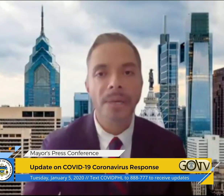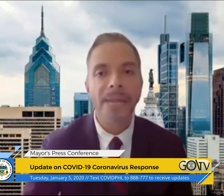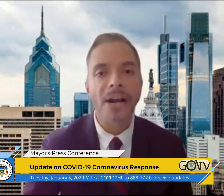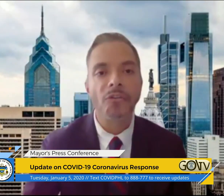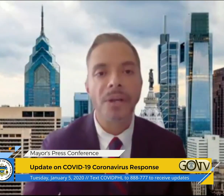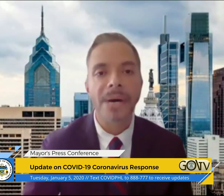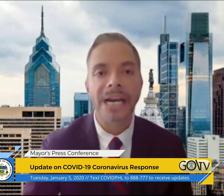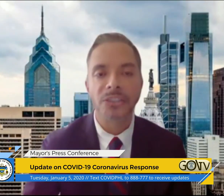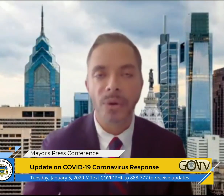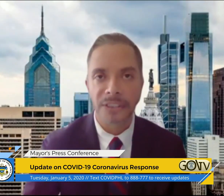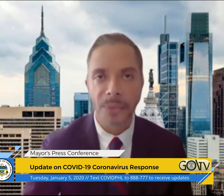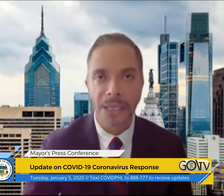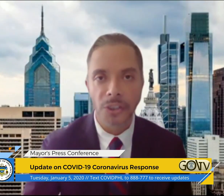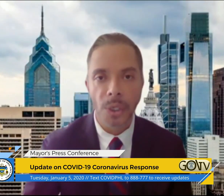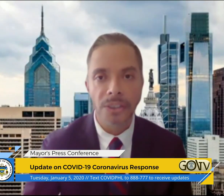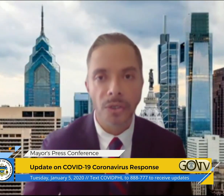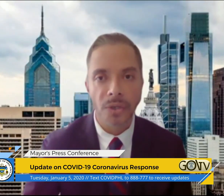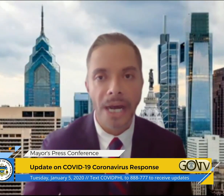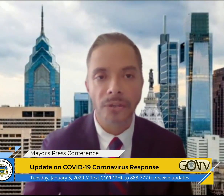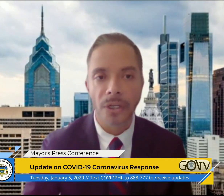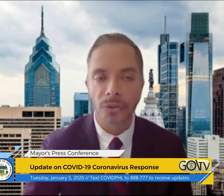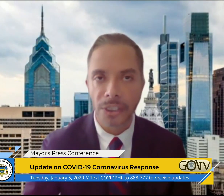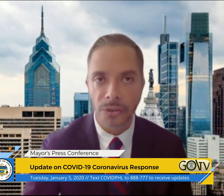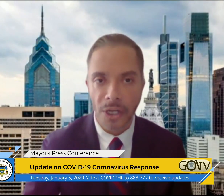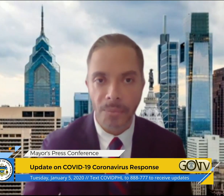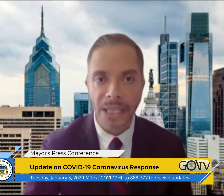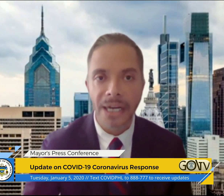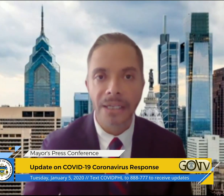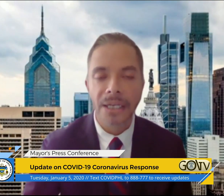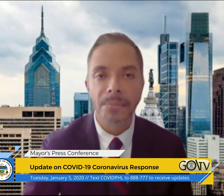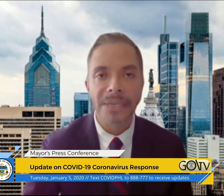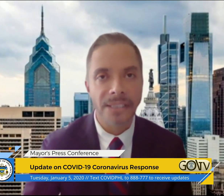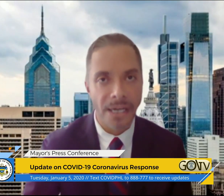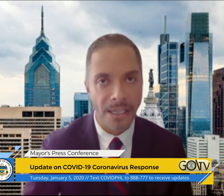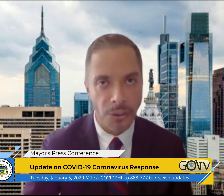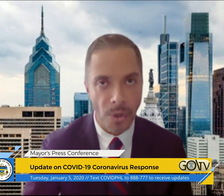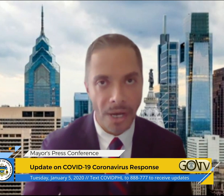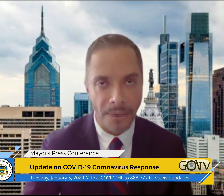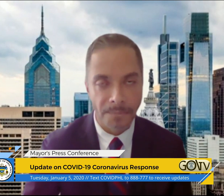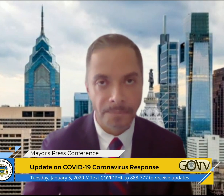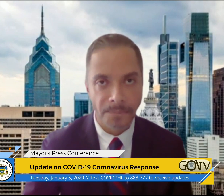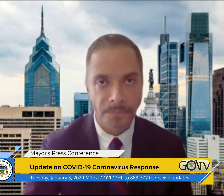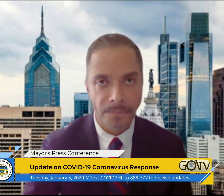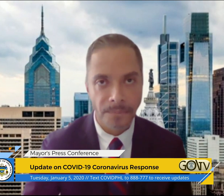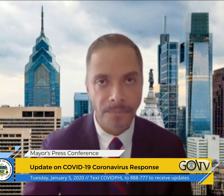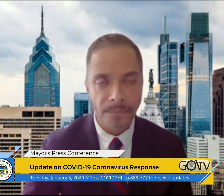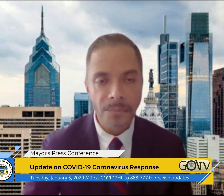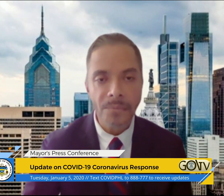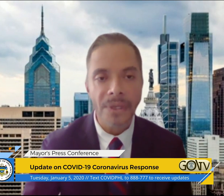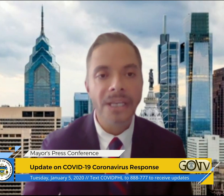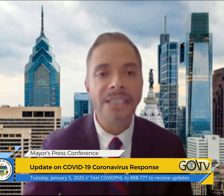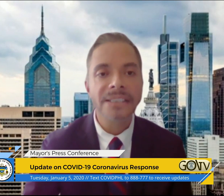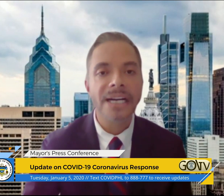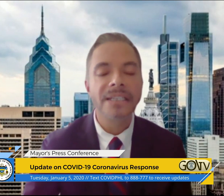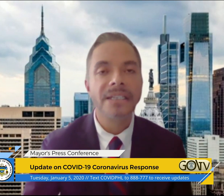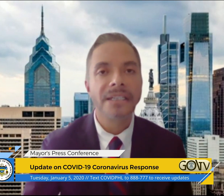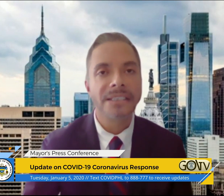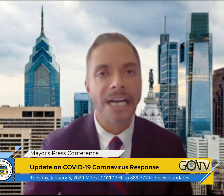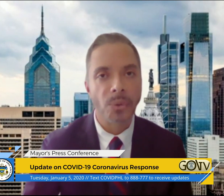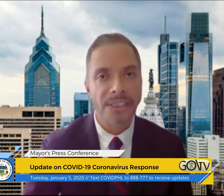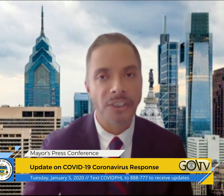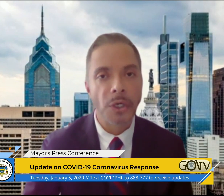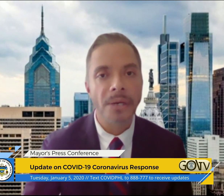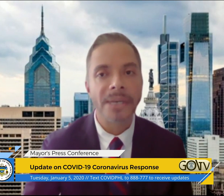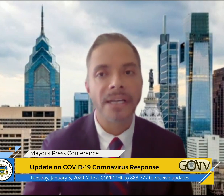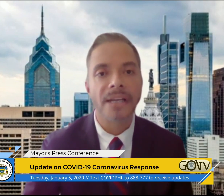phila.gov/food para confirmar las nuevas ubicaciones y los horarios de los sitios de comida más cerca de su hogar. Y esta